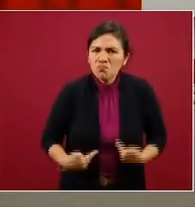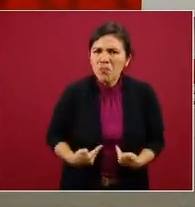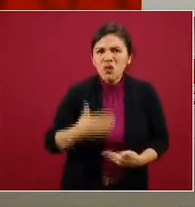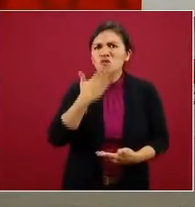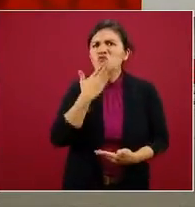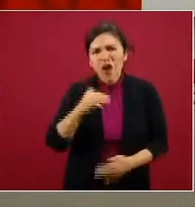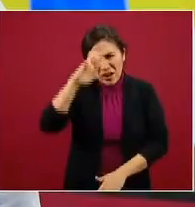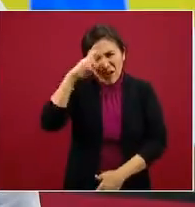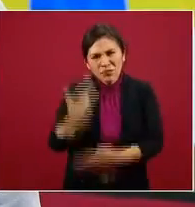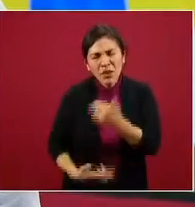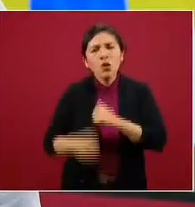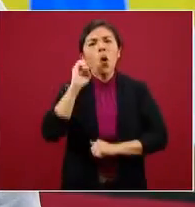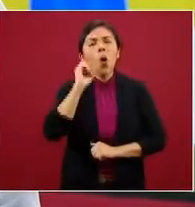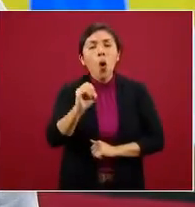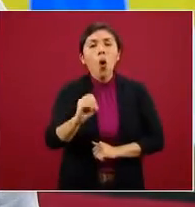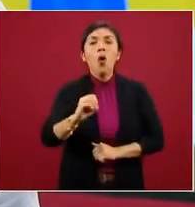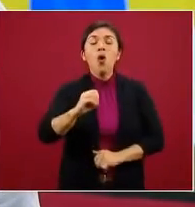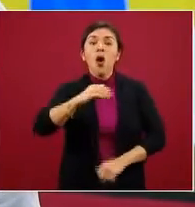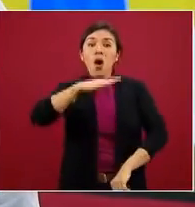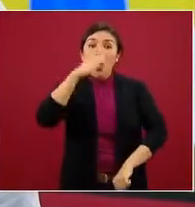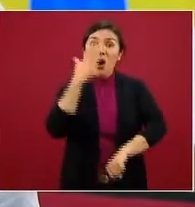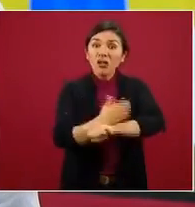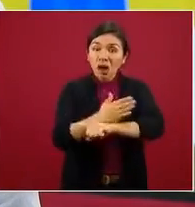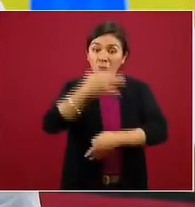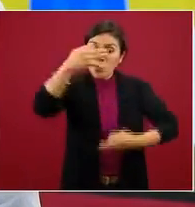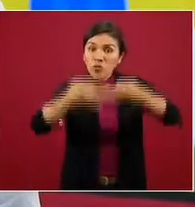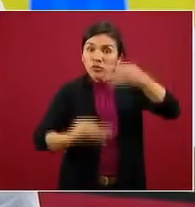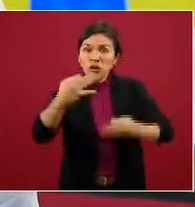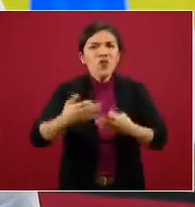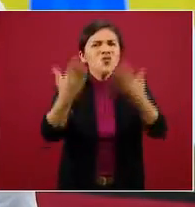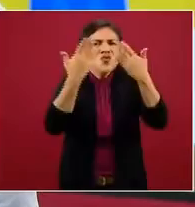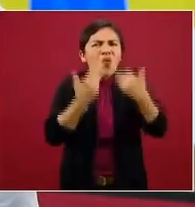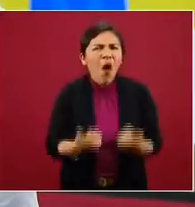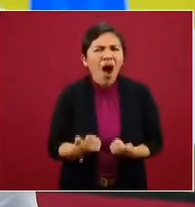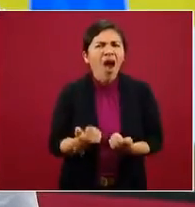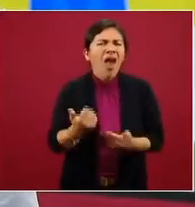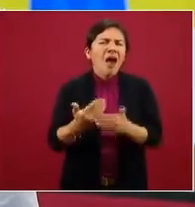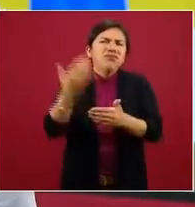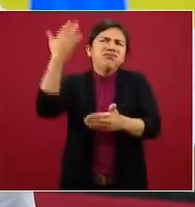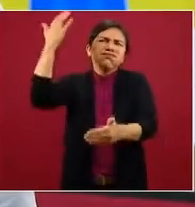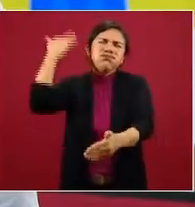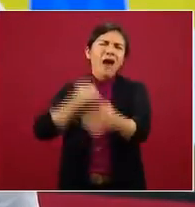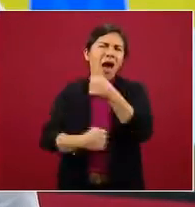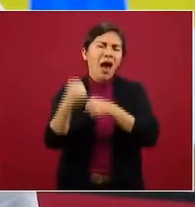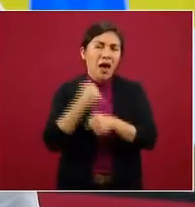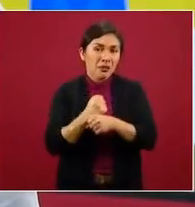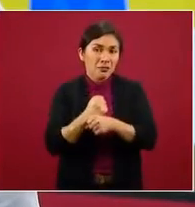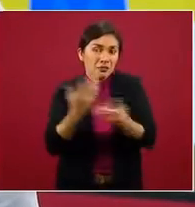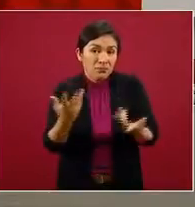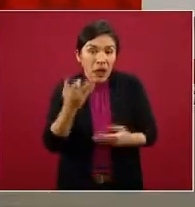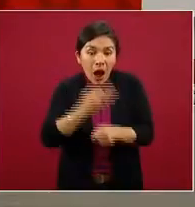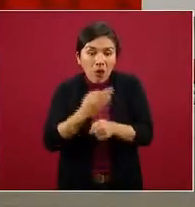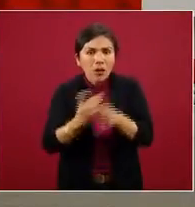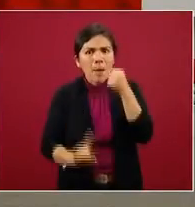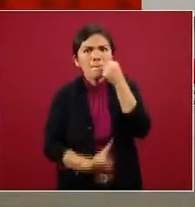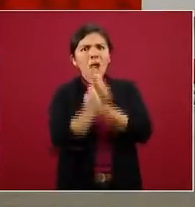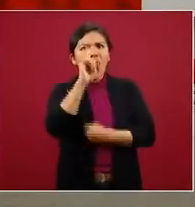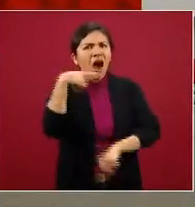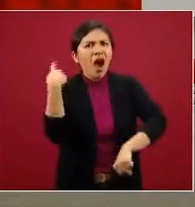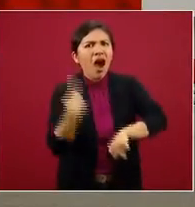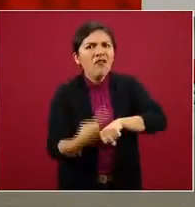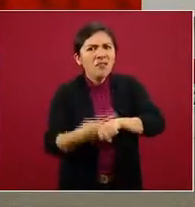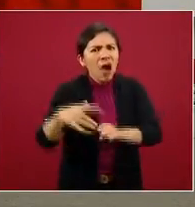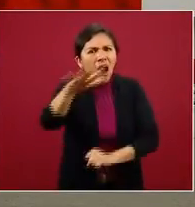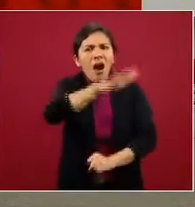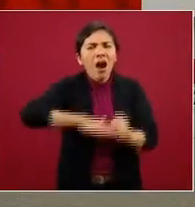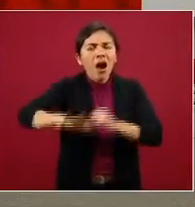una procuración e impartición de justicia insatisfactoria a lo largo de muchos años. Ante un fenómeno como este, que